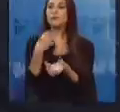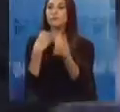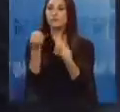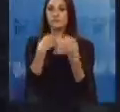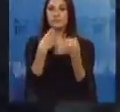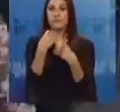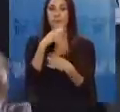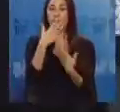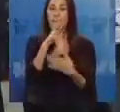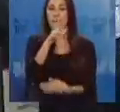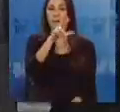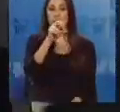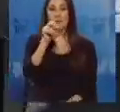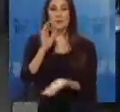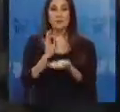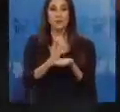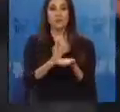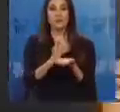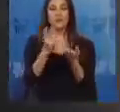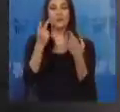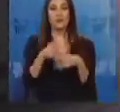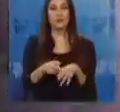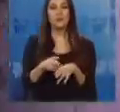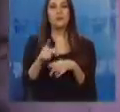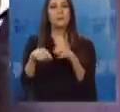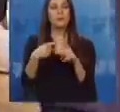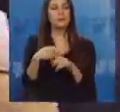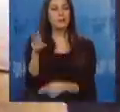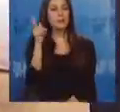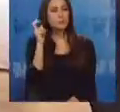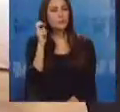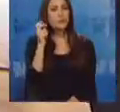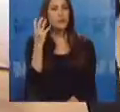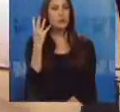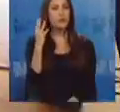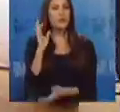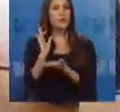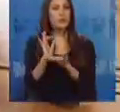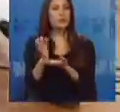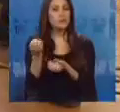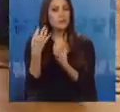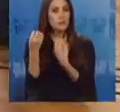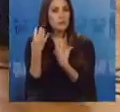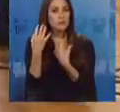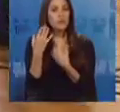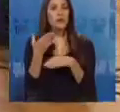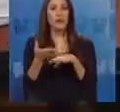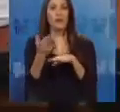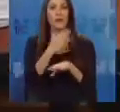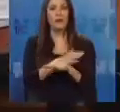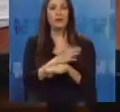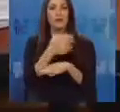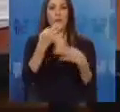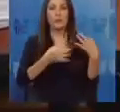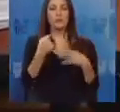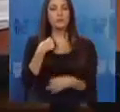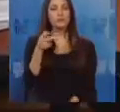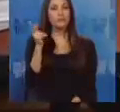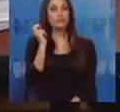300 testigos. Se presentaron además los audios de cuatro testimonios anticipados rendidos ante las autoridades